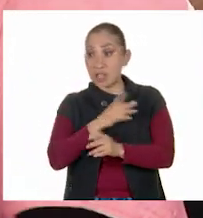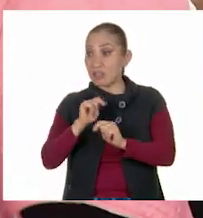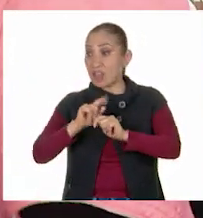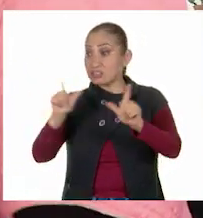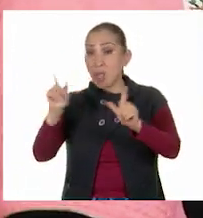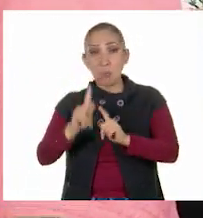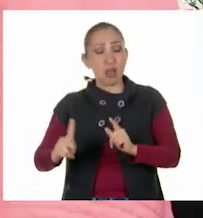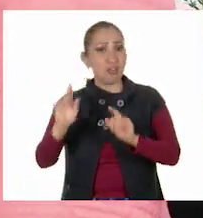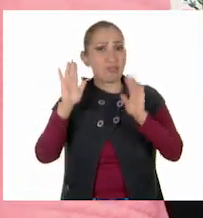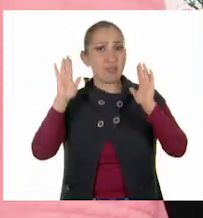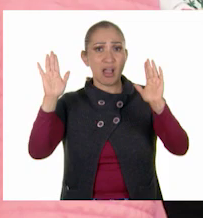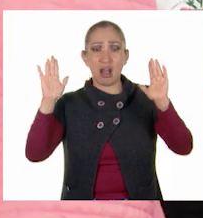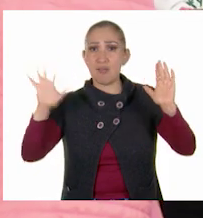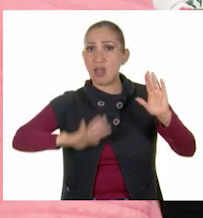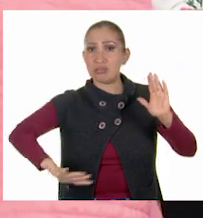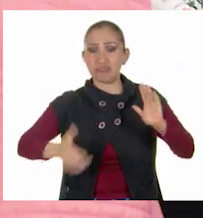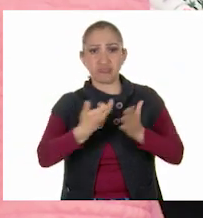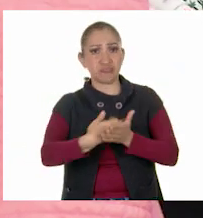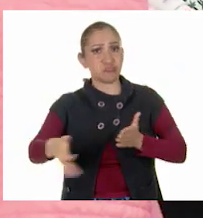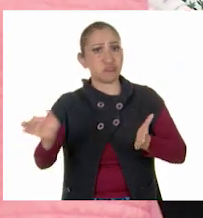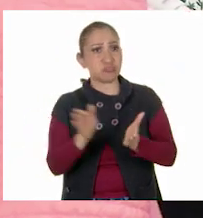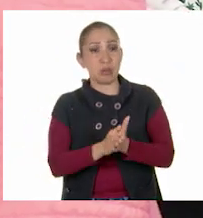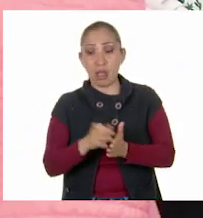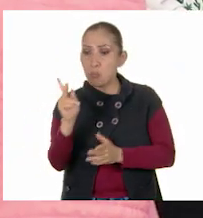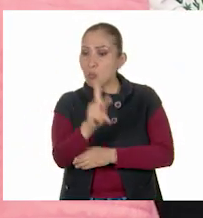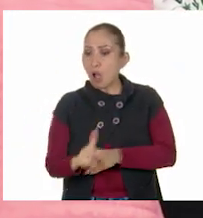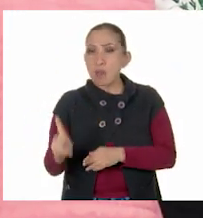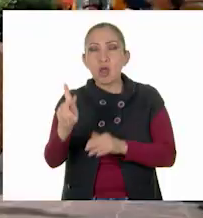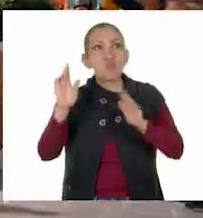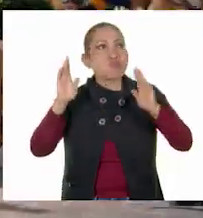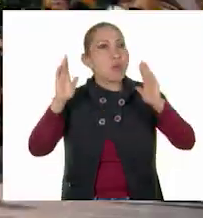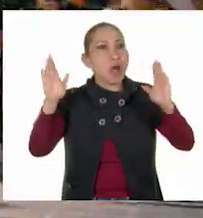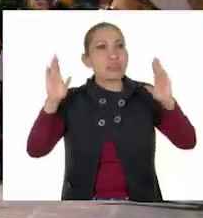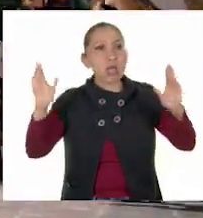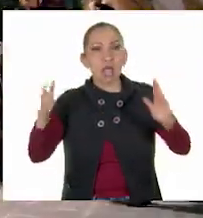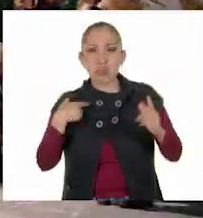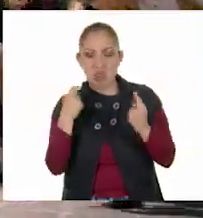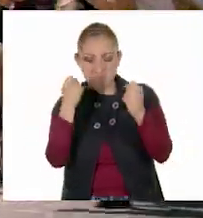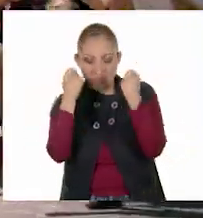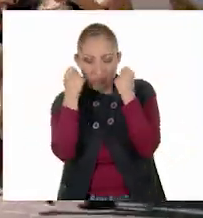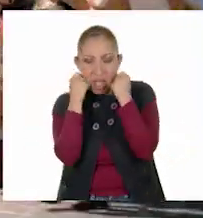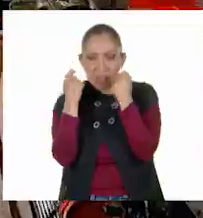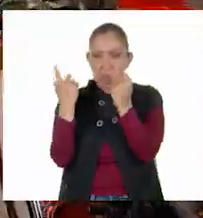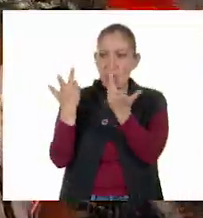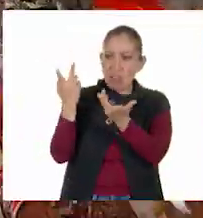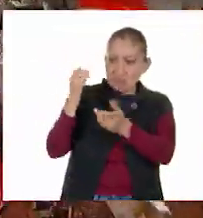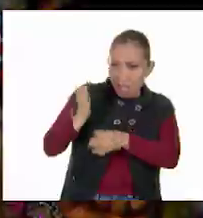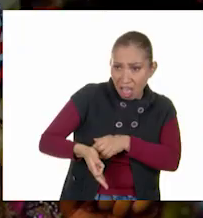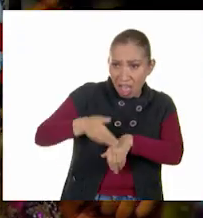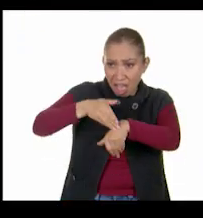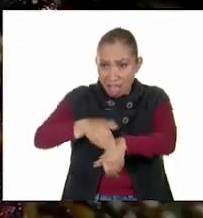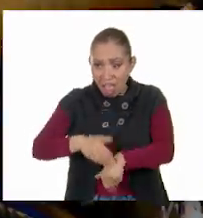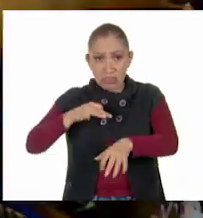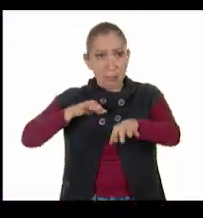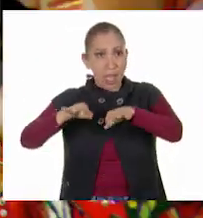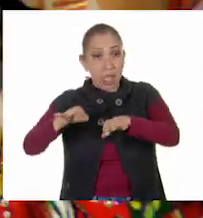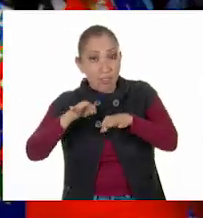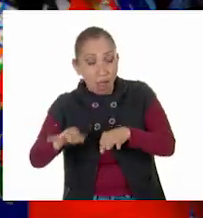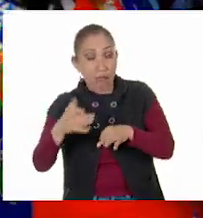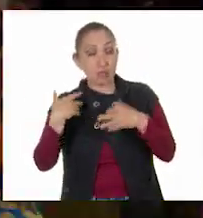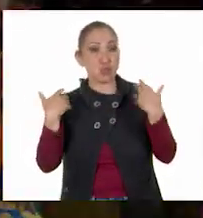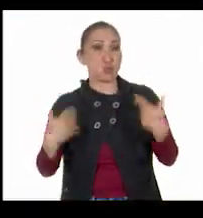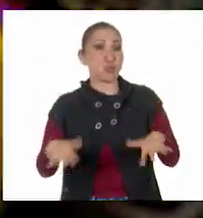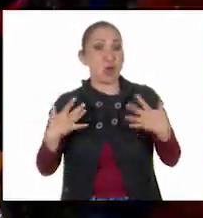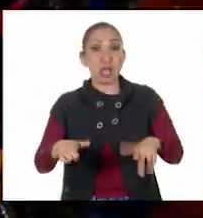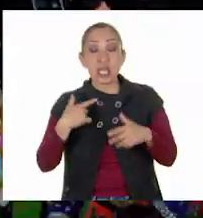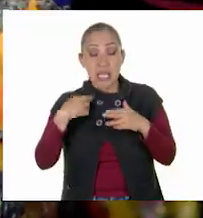pueblo extraordinariamente heroico, es un pueblo extraordinariamente rebelde, valiente, trabajador, digno, y nuestra